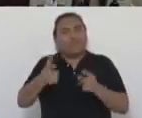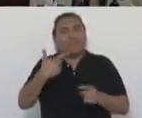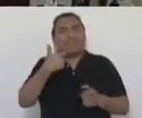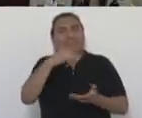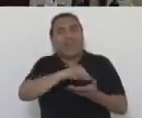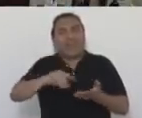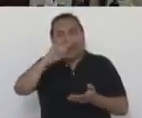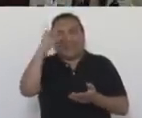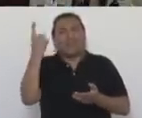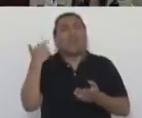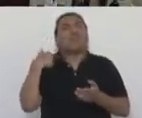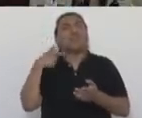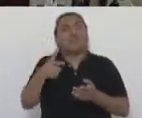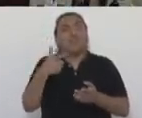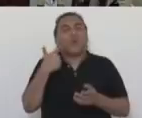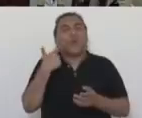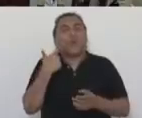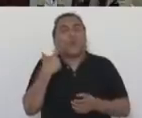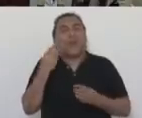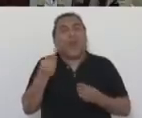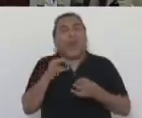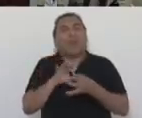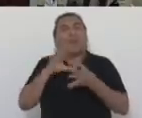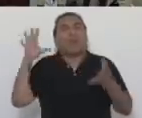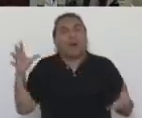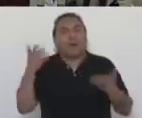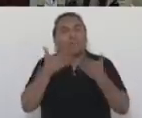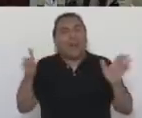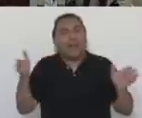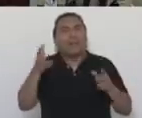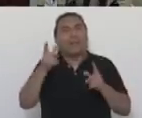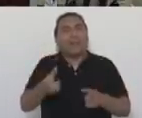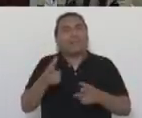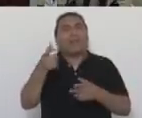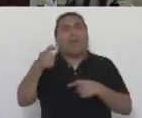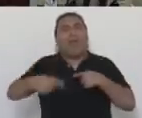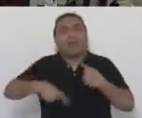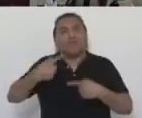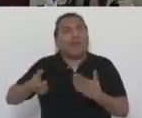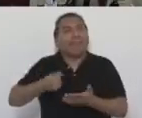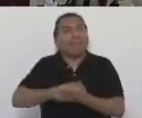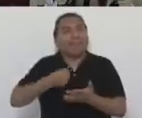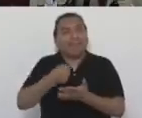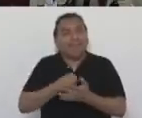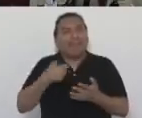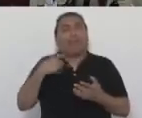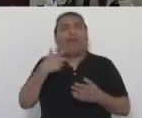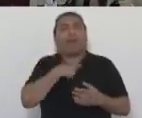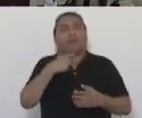parte del debate donde vive nuestra democracia, nuestra libertad y nuestro constante intento de construir un país